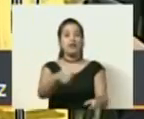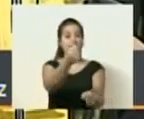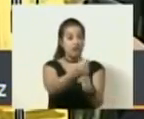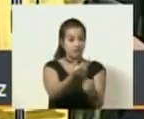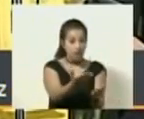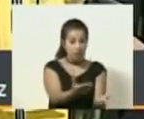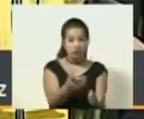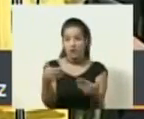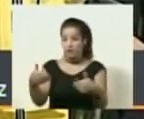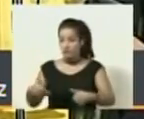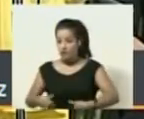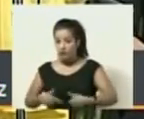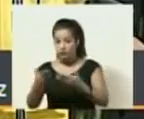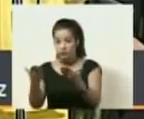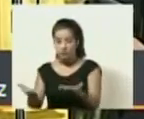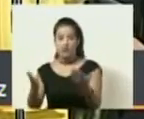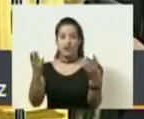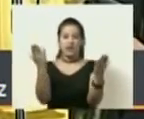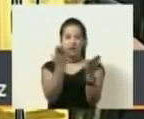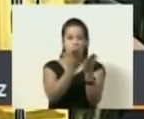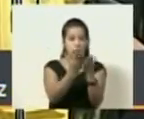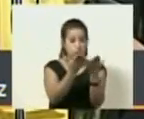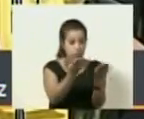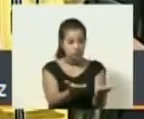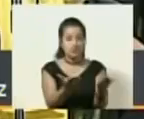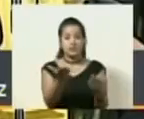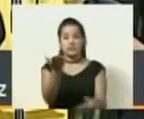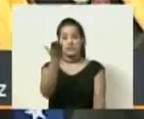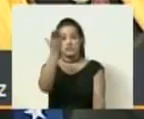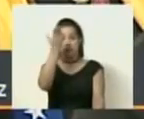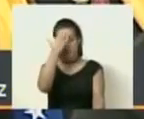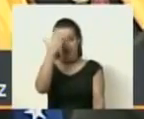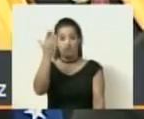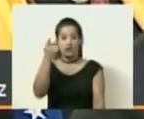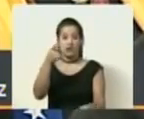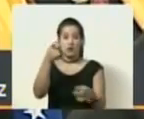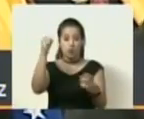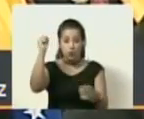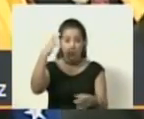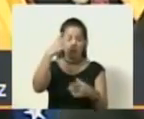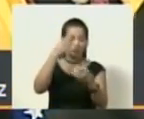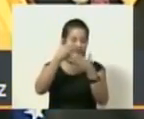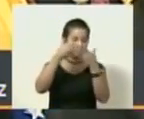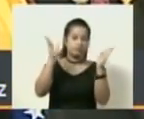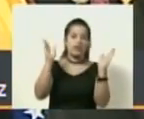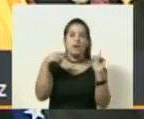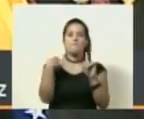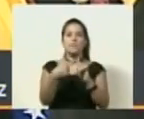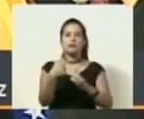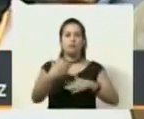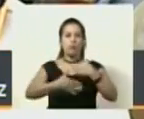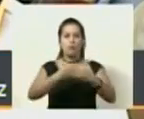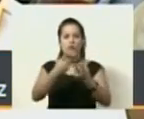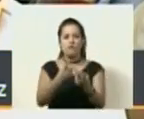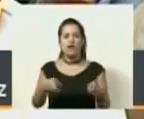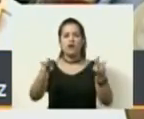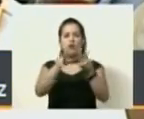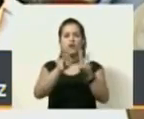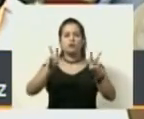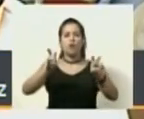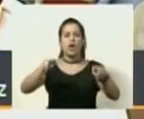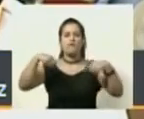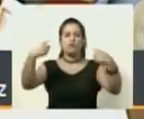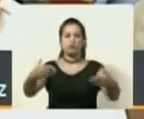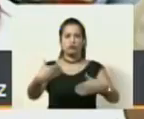esfuerzo, el estudio, el saber, la luz, y con el trabajo y el esfuerzo construir los nuevos valores, los